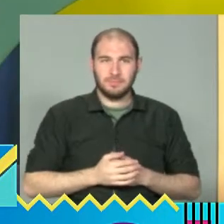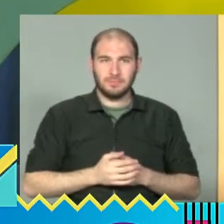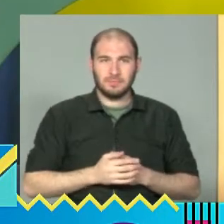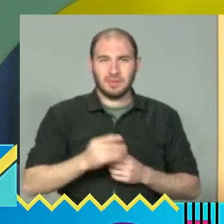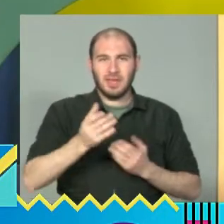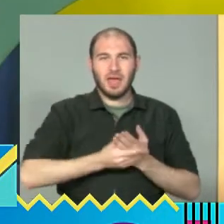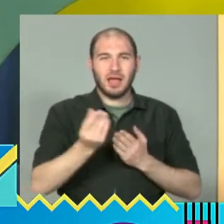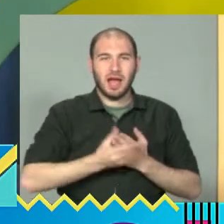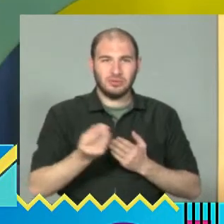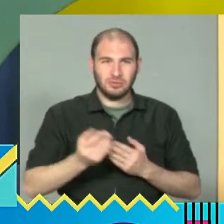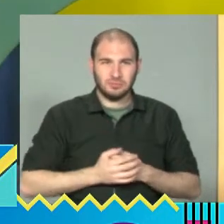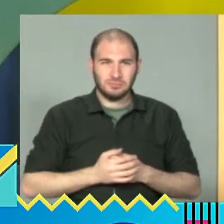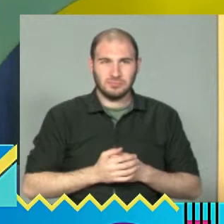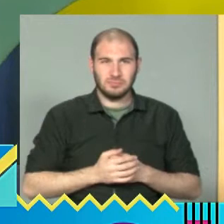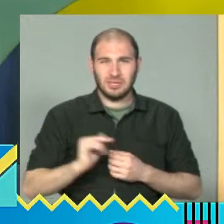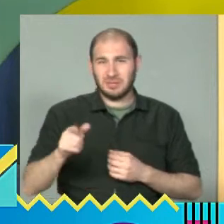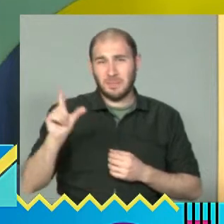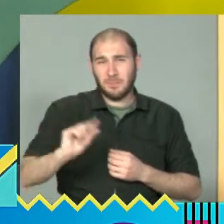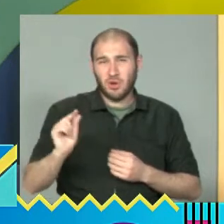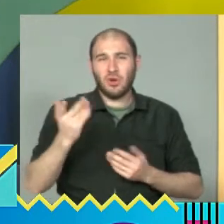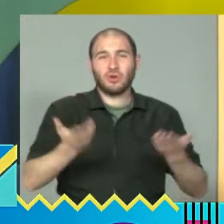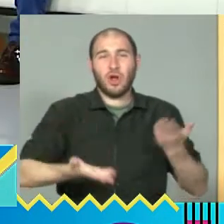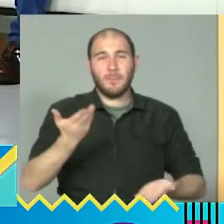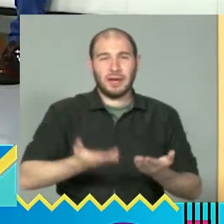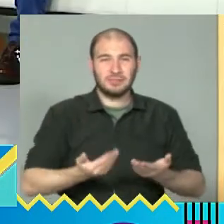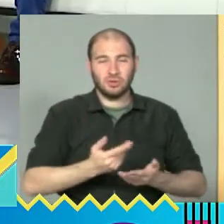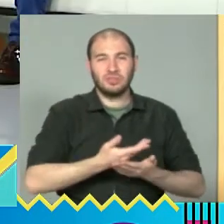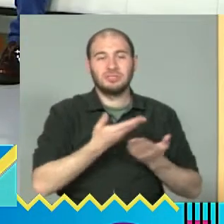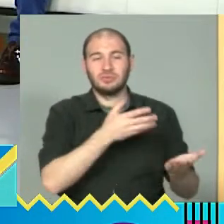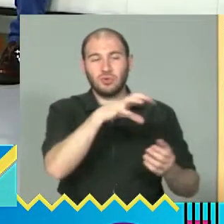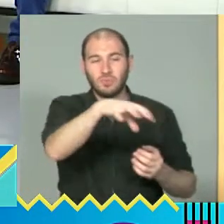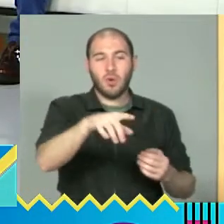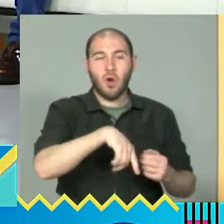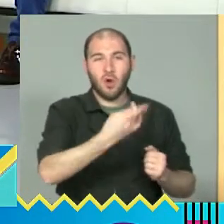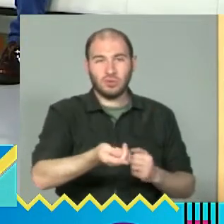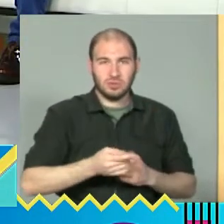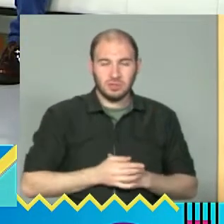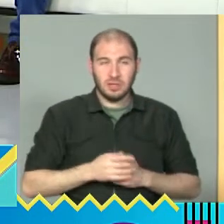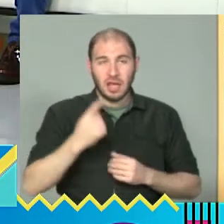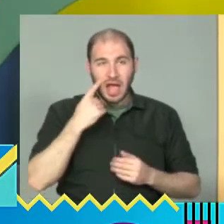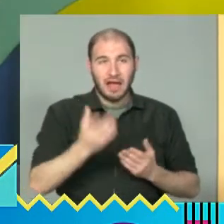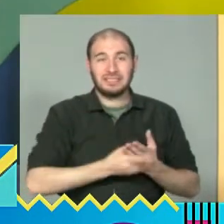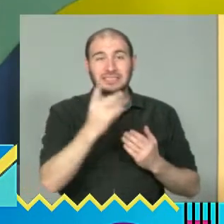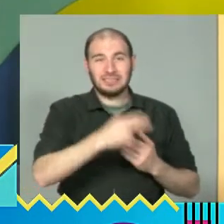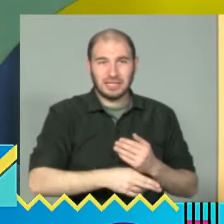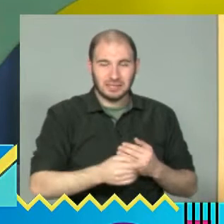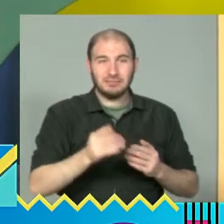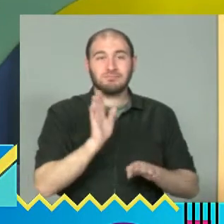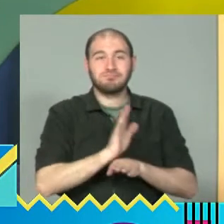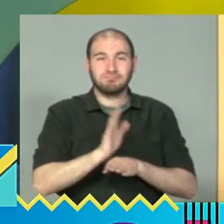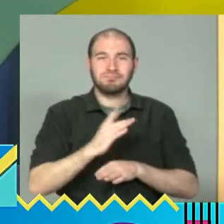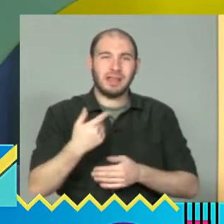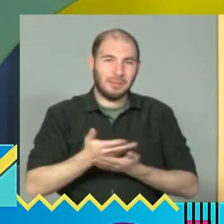un gasto relativamente pequeño con respecto al resto de los sectores, que tal vez habría que recortarlo para dar un mensaje